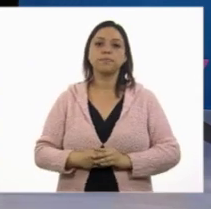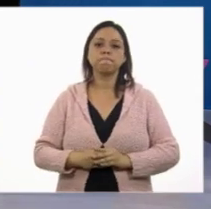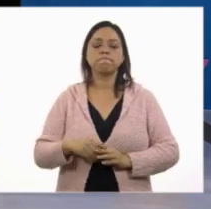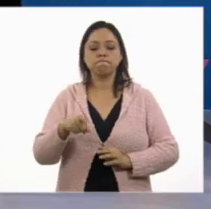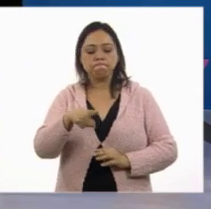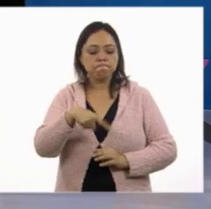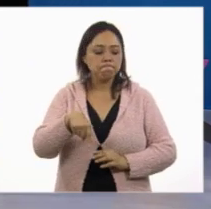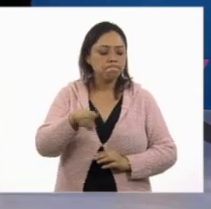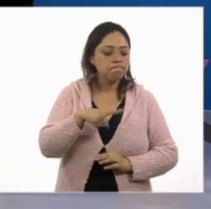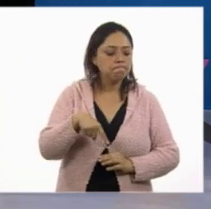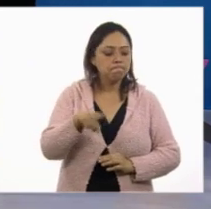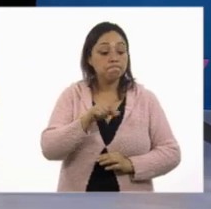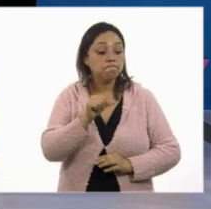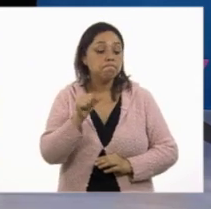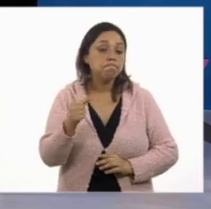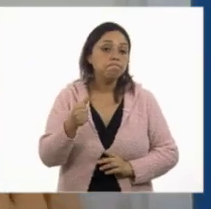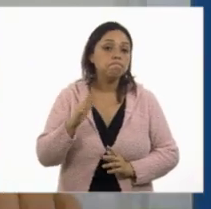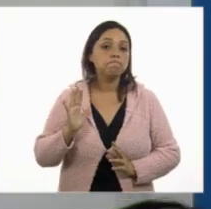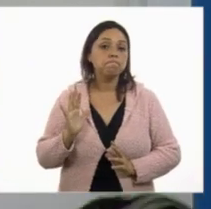Tenemos